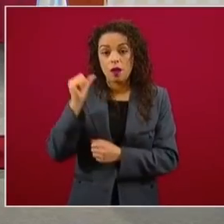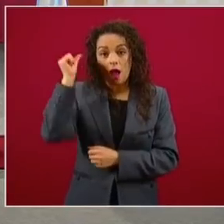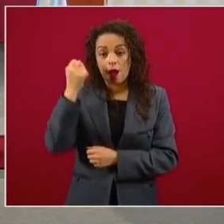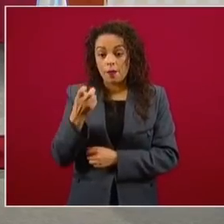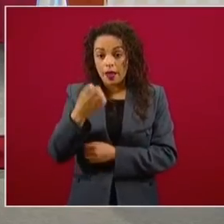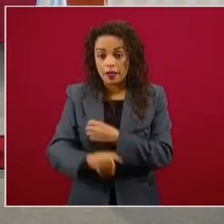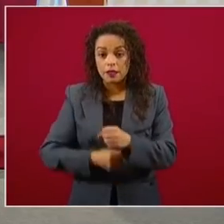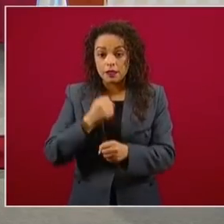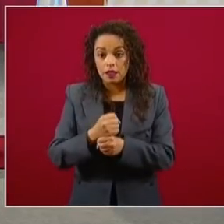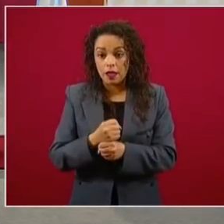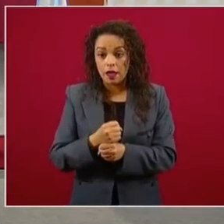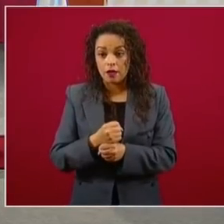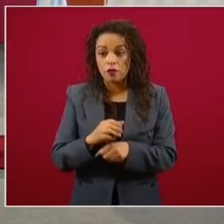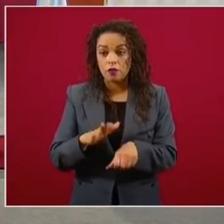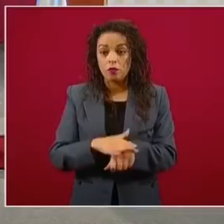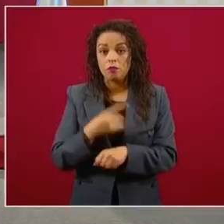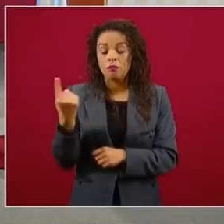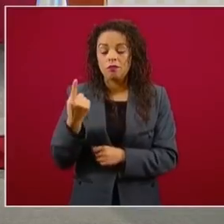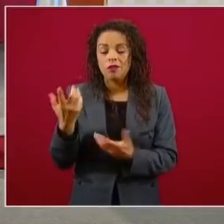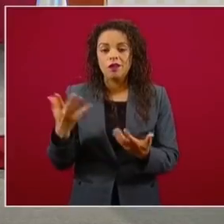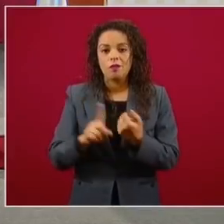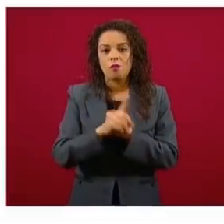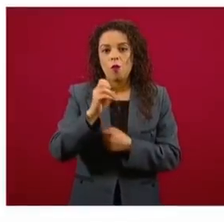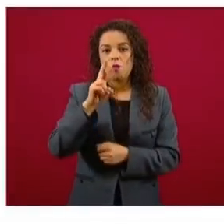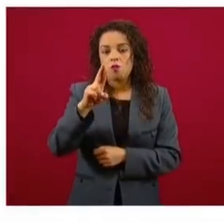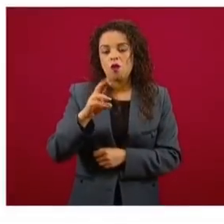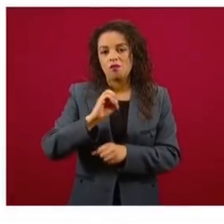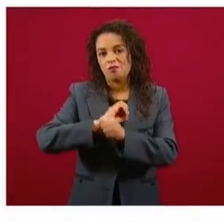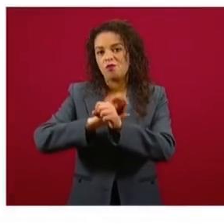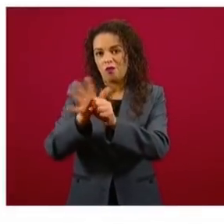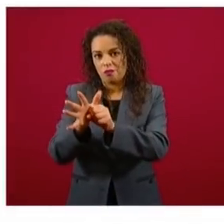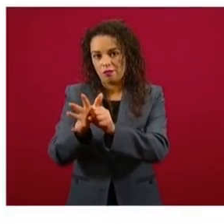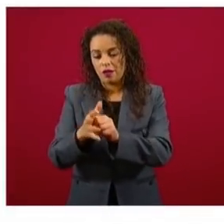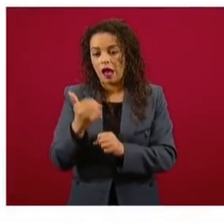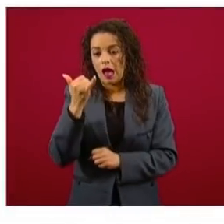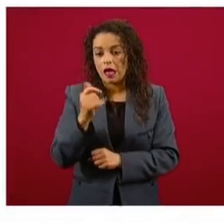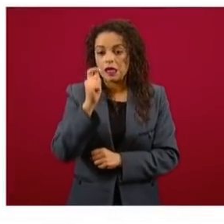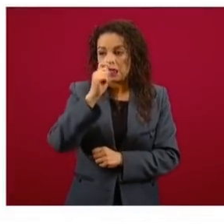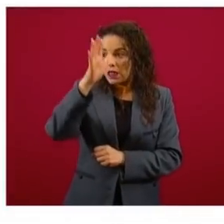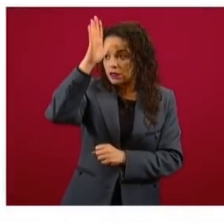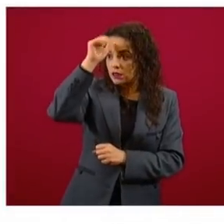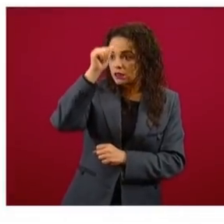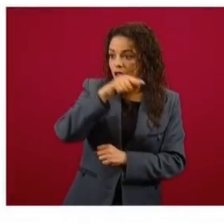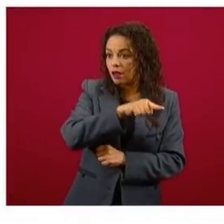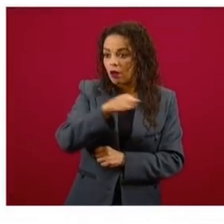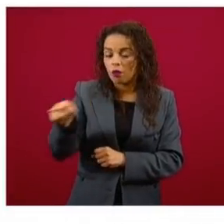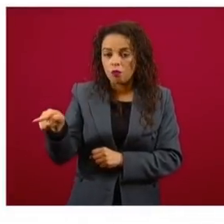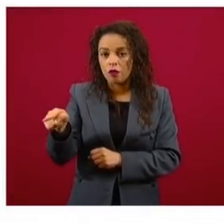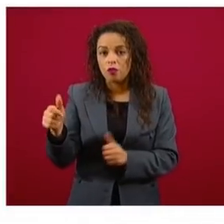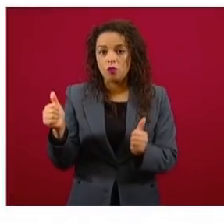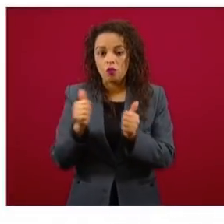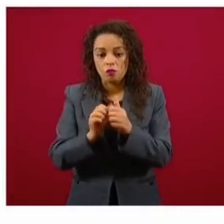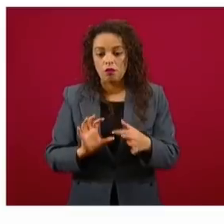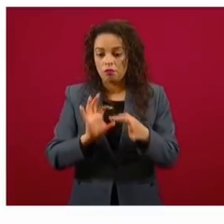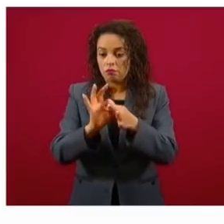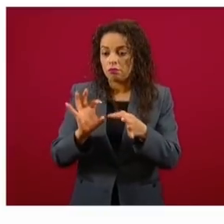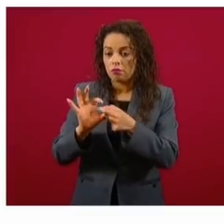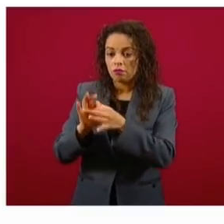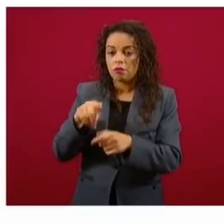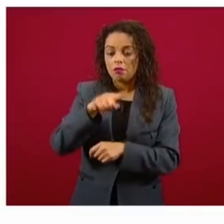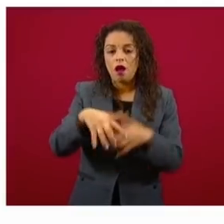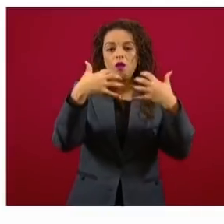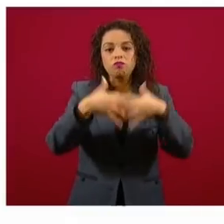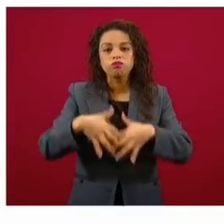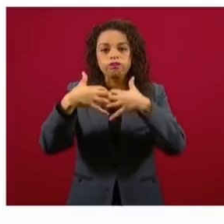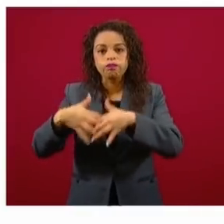demanda por el COVID y una falta de acuerdo entre los principales productores de petróleo. Estamos esperando que el precio